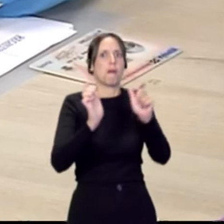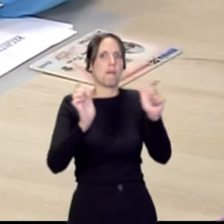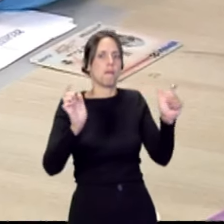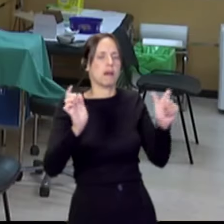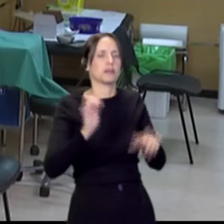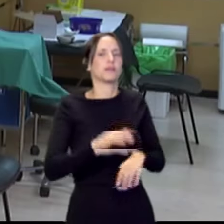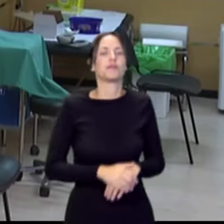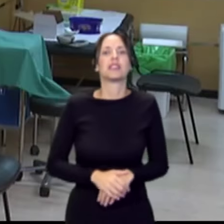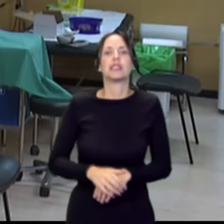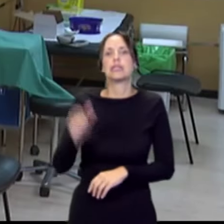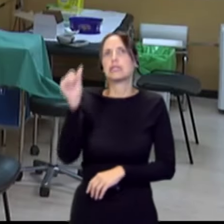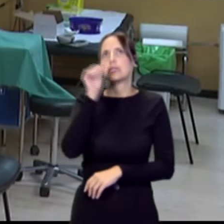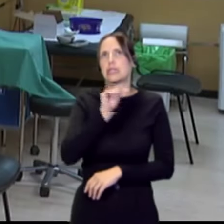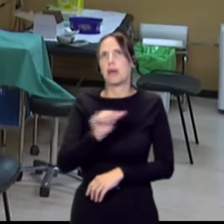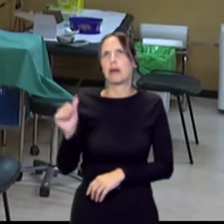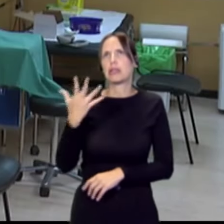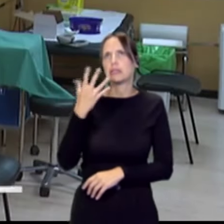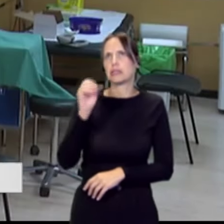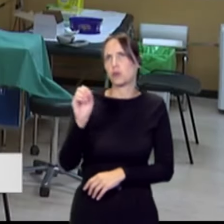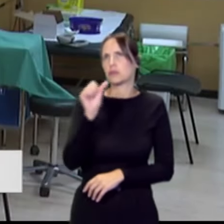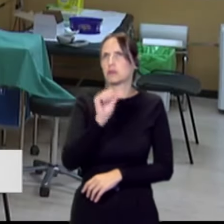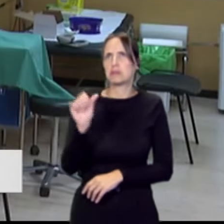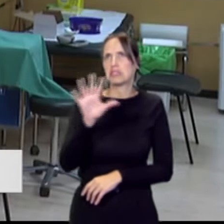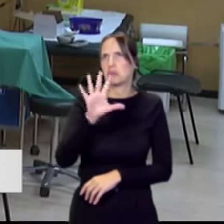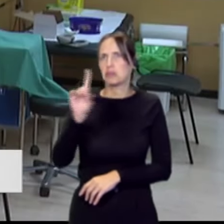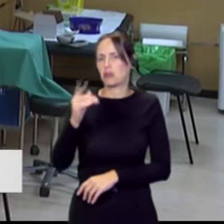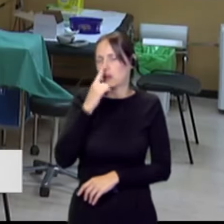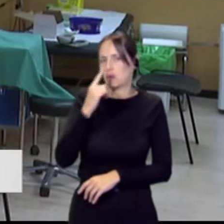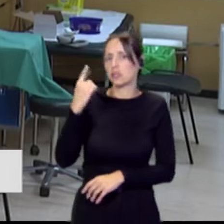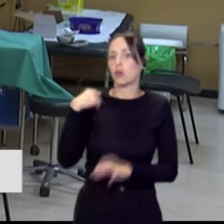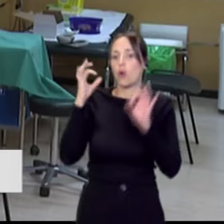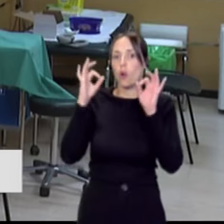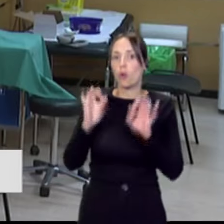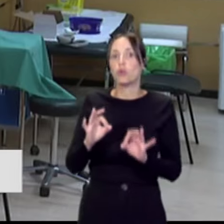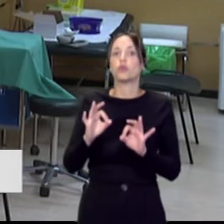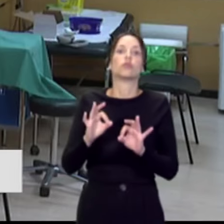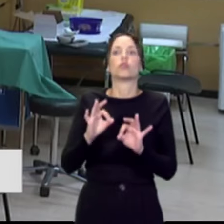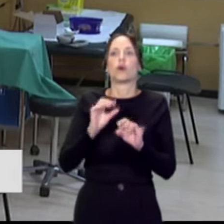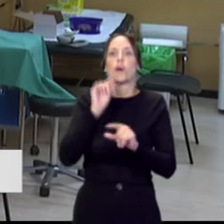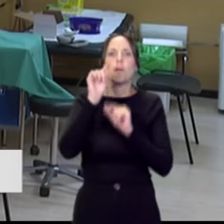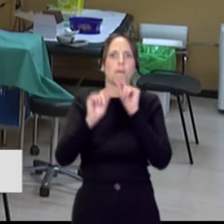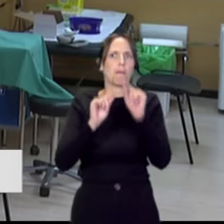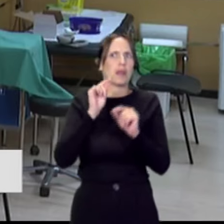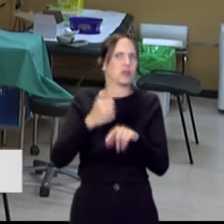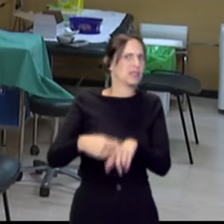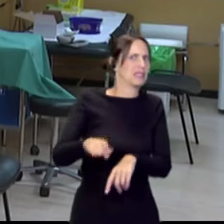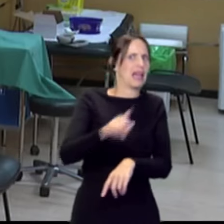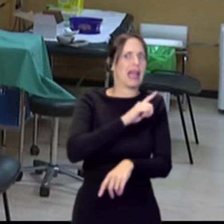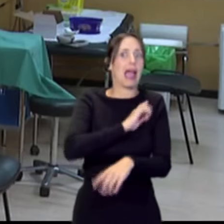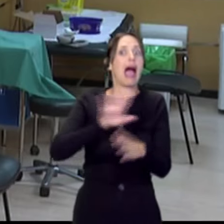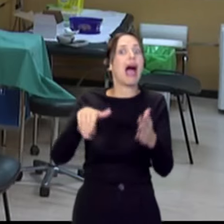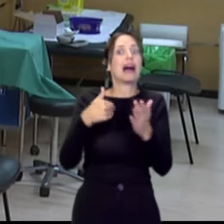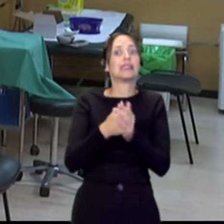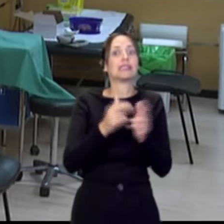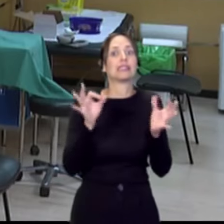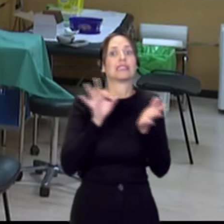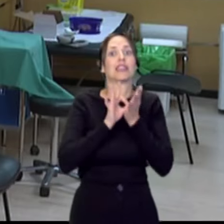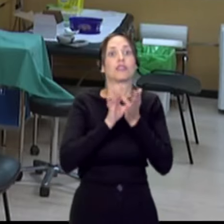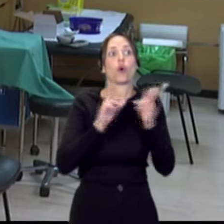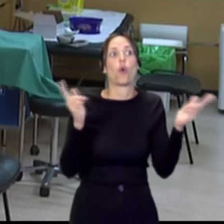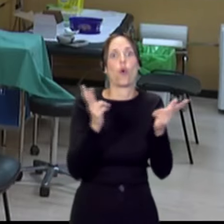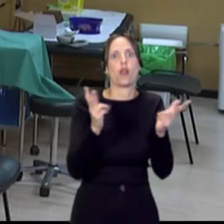semana 50-51, el año pasado, teníamos una incidencia exagerada, de hecho nos colapsó los servicios de urgencia, y este año,